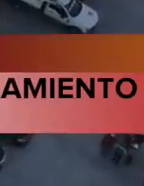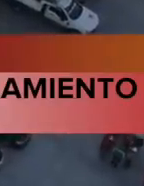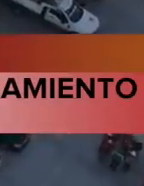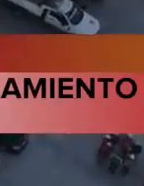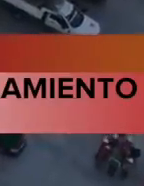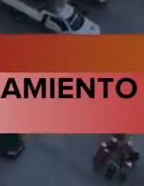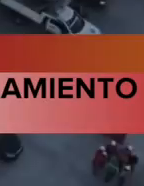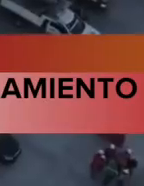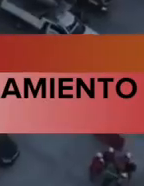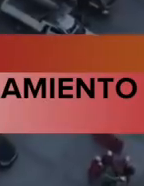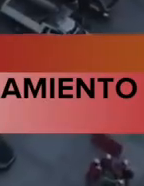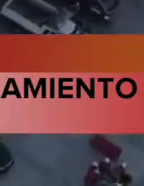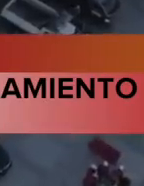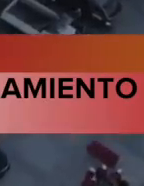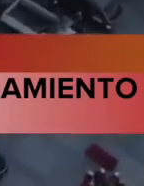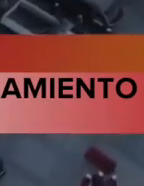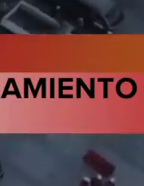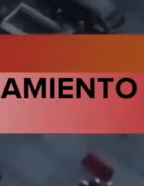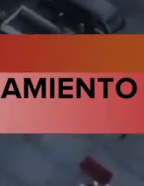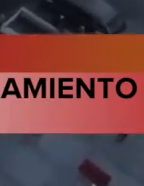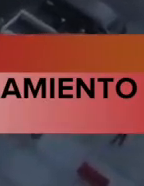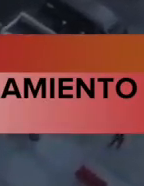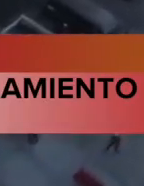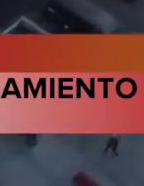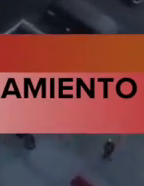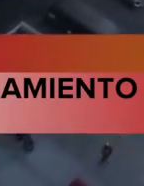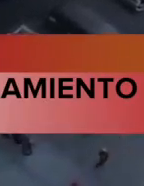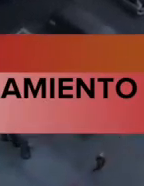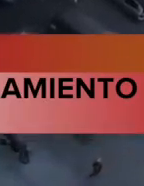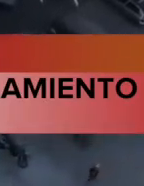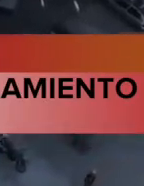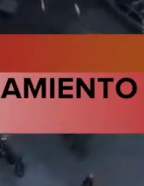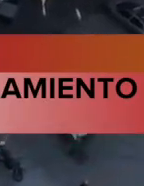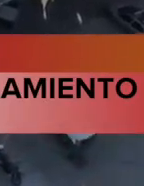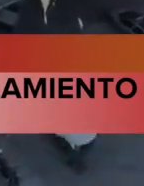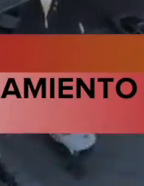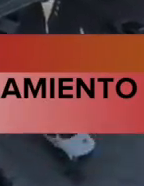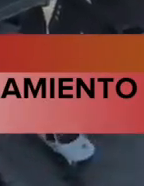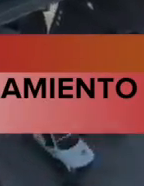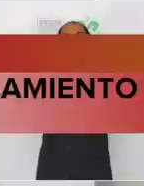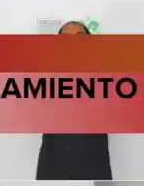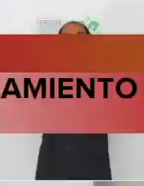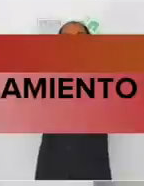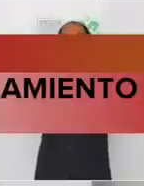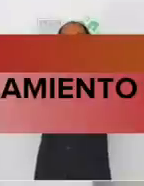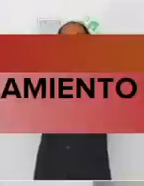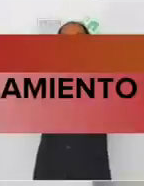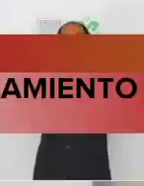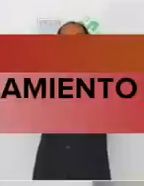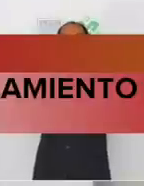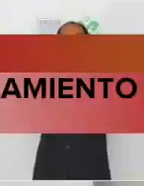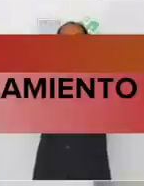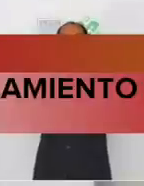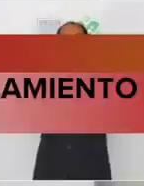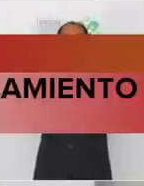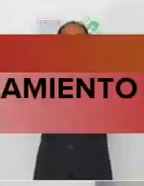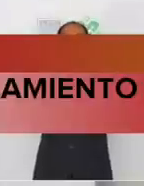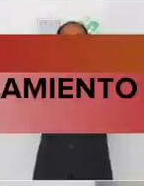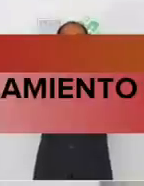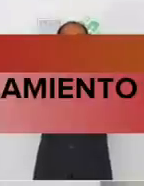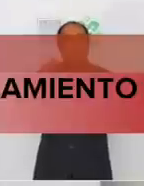la licitación, estos que determinaron las tecnologías más avanzadas y las que había que